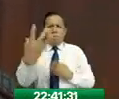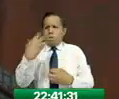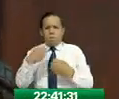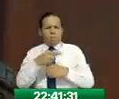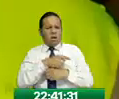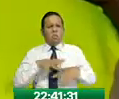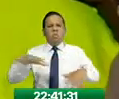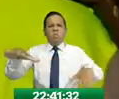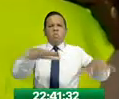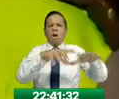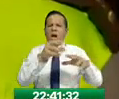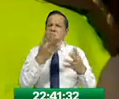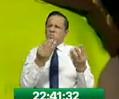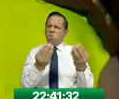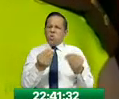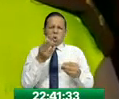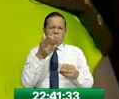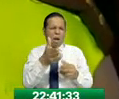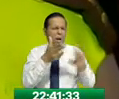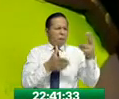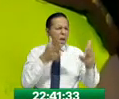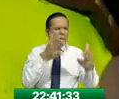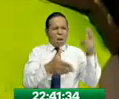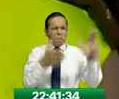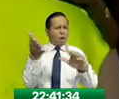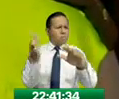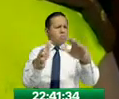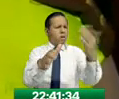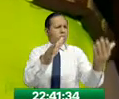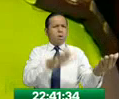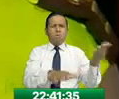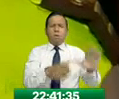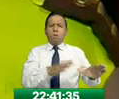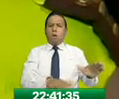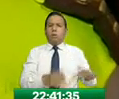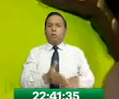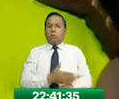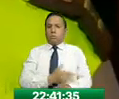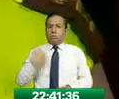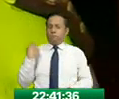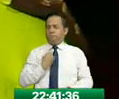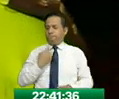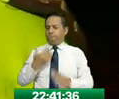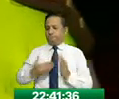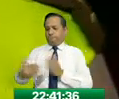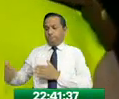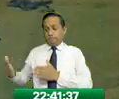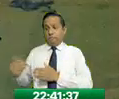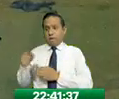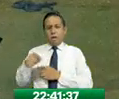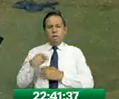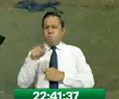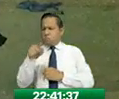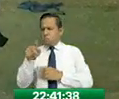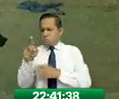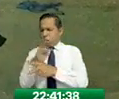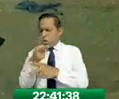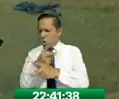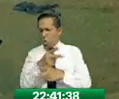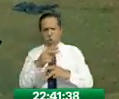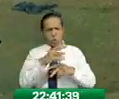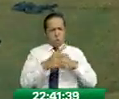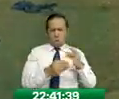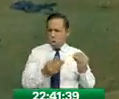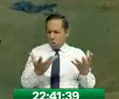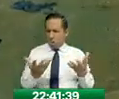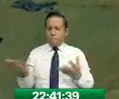en la zona. Lo realizamos en todo el distrito, en diferentes horas, en diferentes lugares, especialmente en los lugares donde existe más problemática.